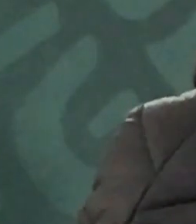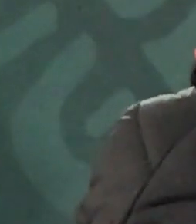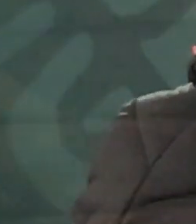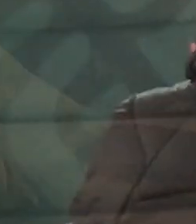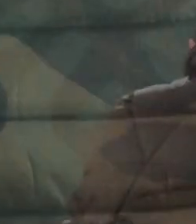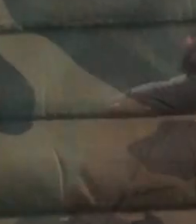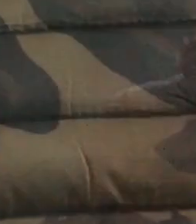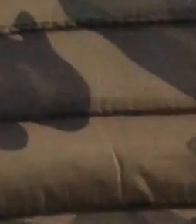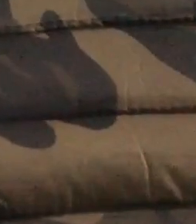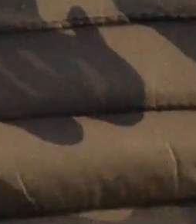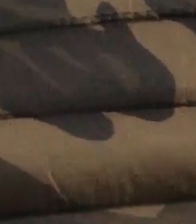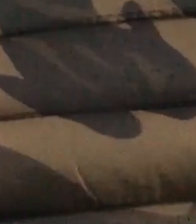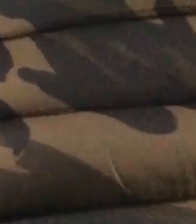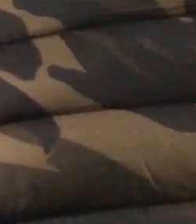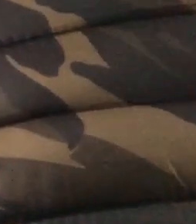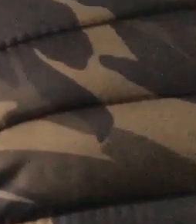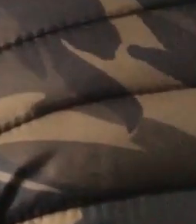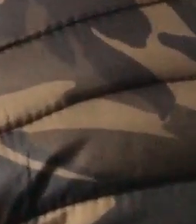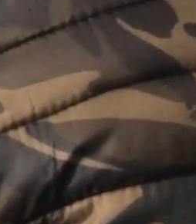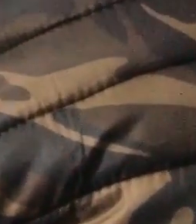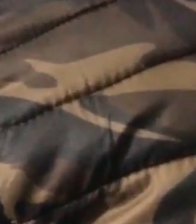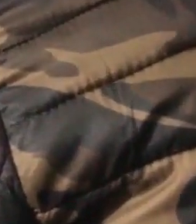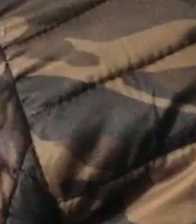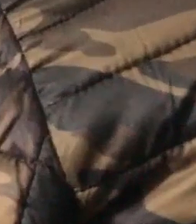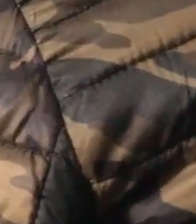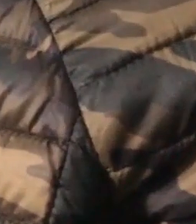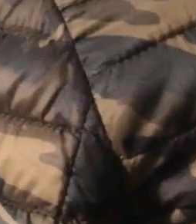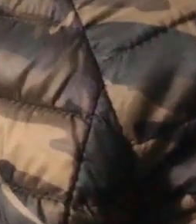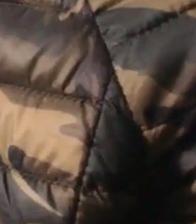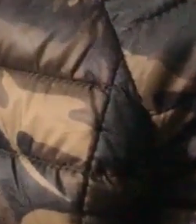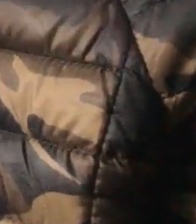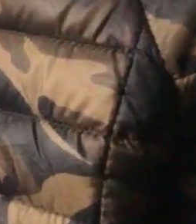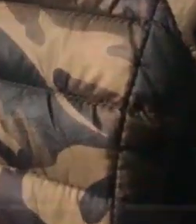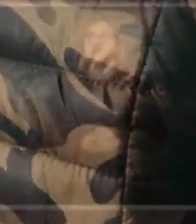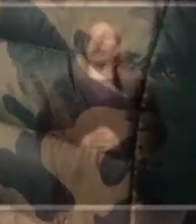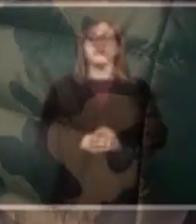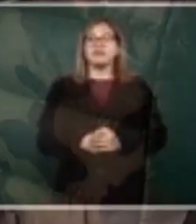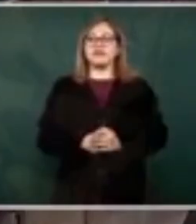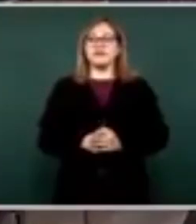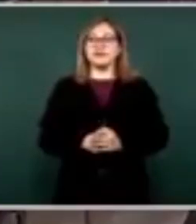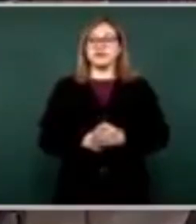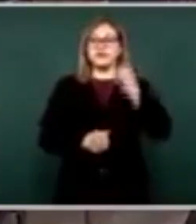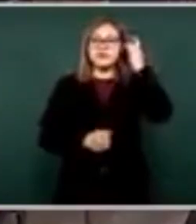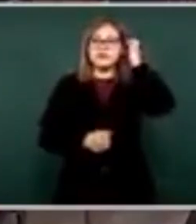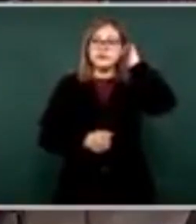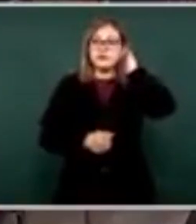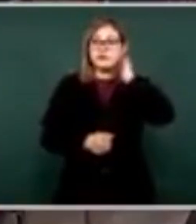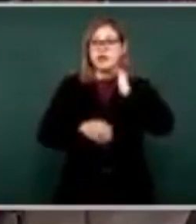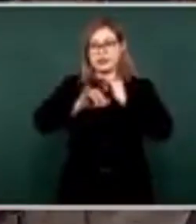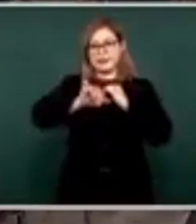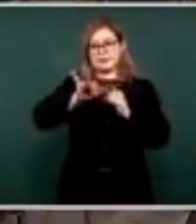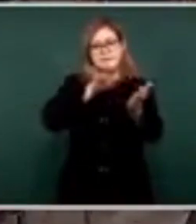Cementos Mexicanos, los ingenios, así como la juguera ubicada en la delegación de Huichihuayán, municipio de Huehuetlán. Vamos a apoyar mucho en